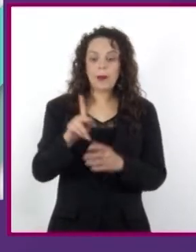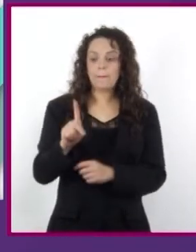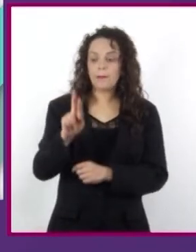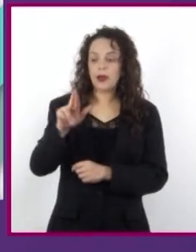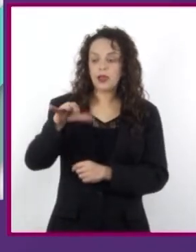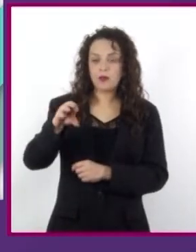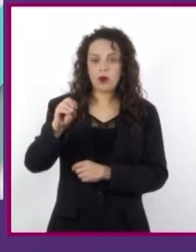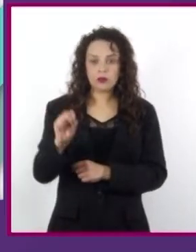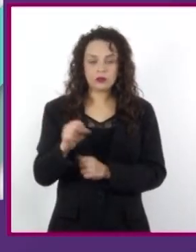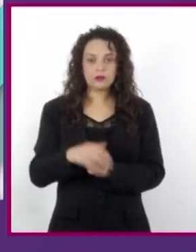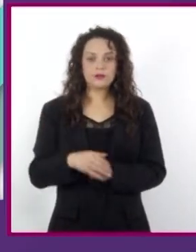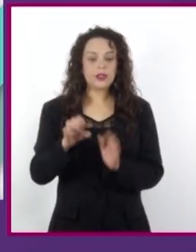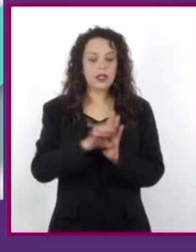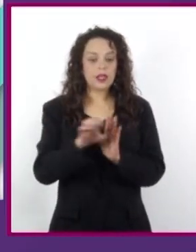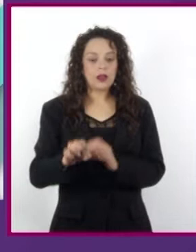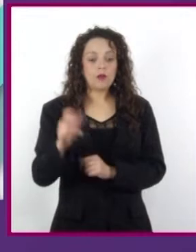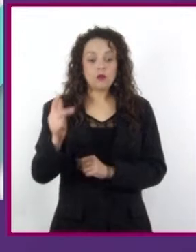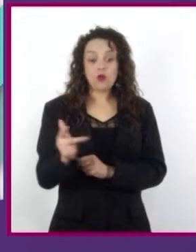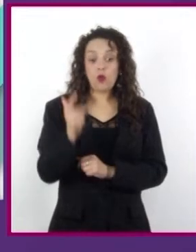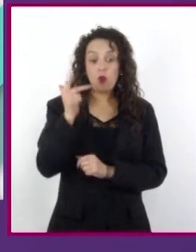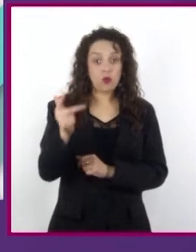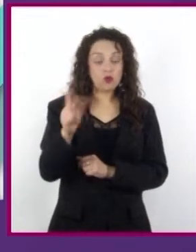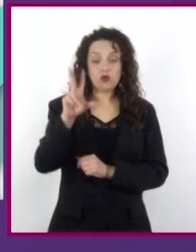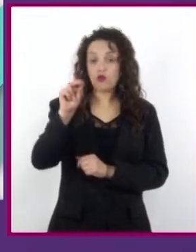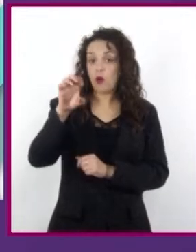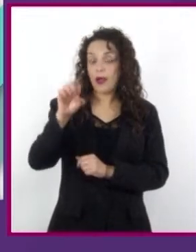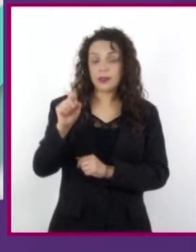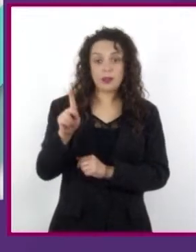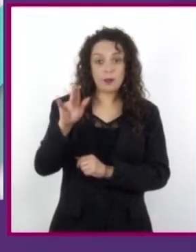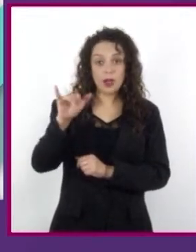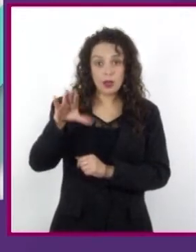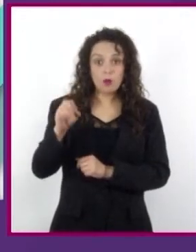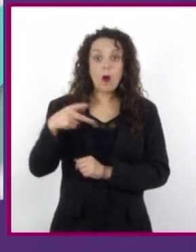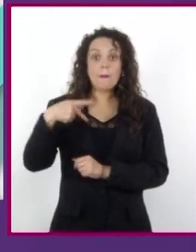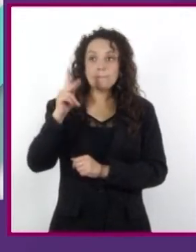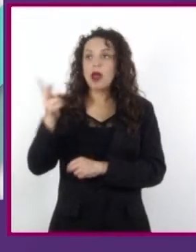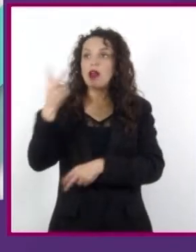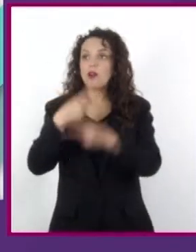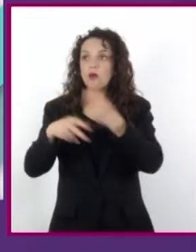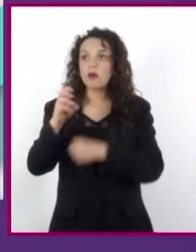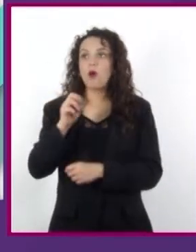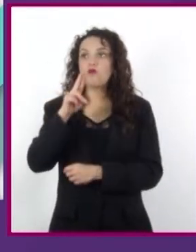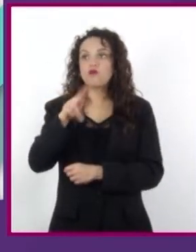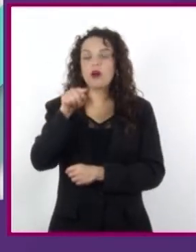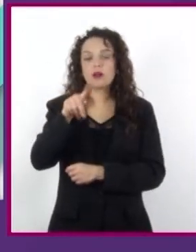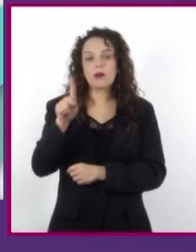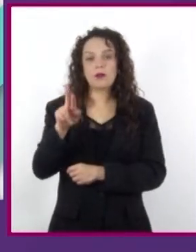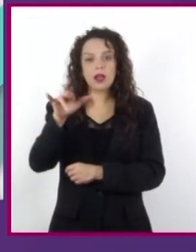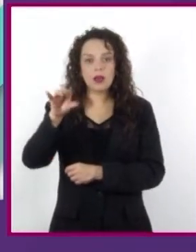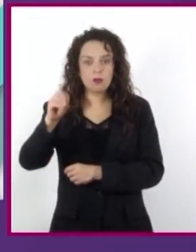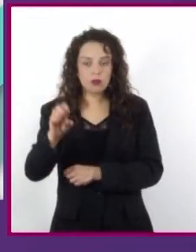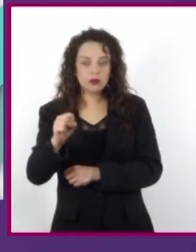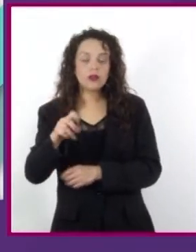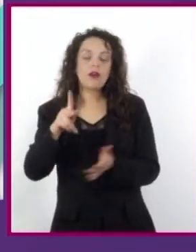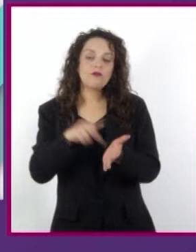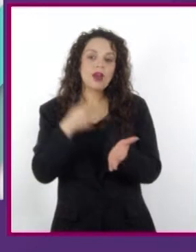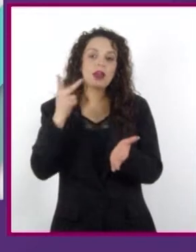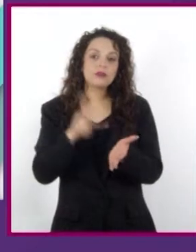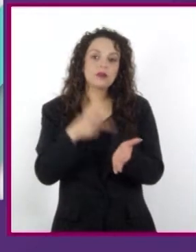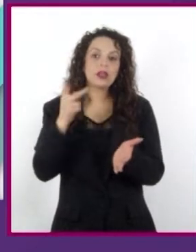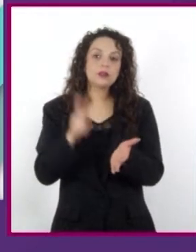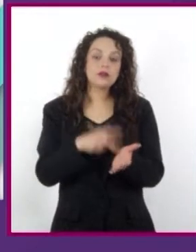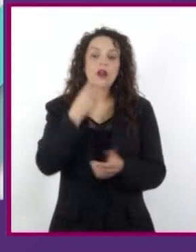ejemplo, 8, que no es primo, es producto de primos, específicamente varias veces el número